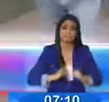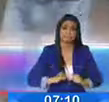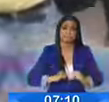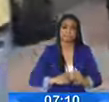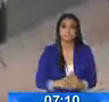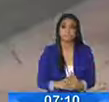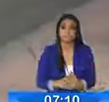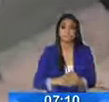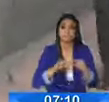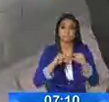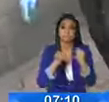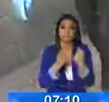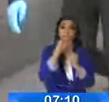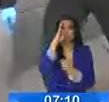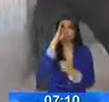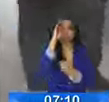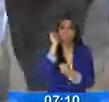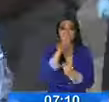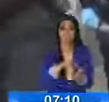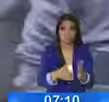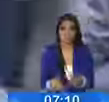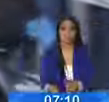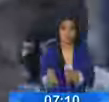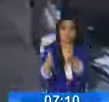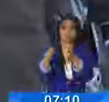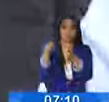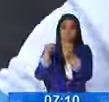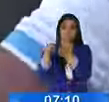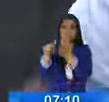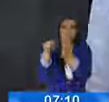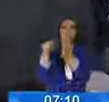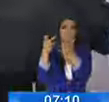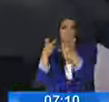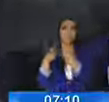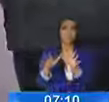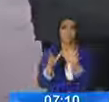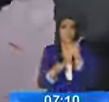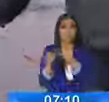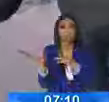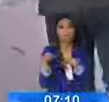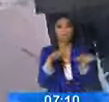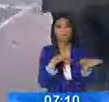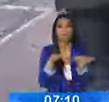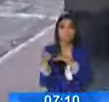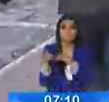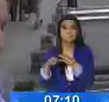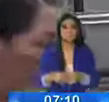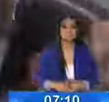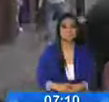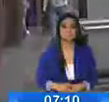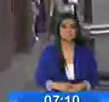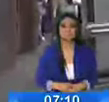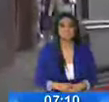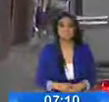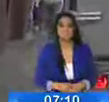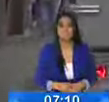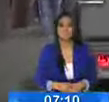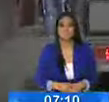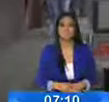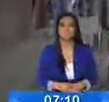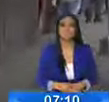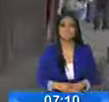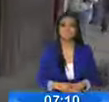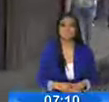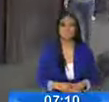miembros de criminalice que afectaron el levantamiento del cadáver del extranjero que fue llevado en medio de los curiosos al centro forense informó desde la cia de